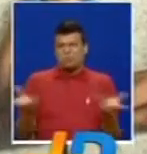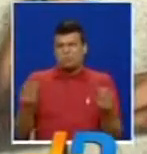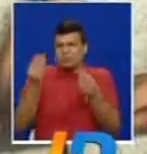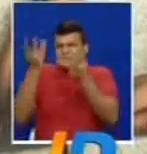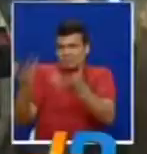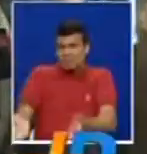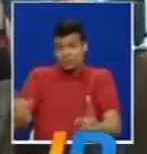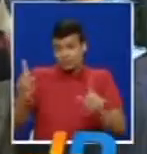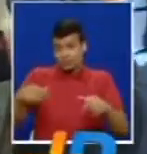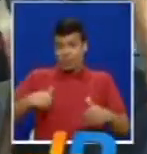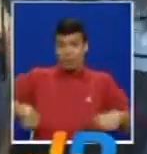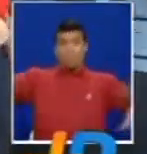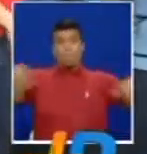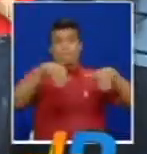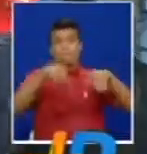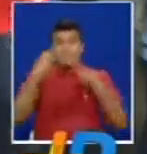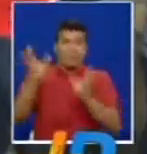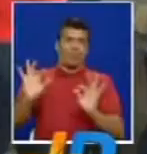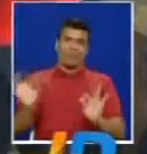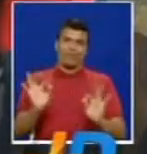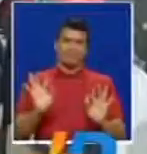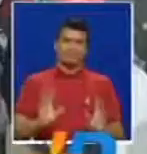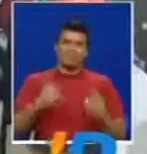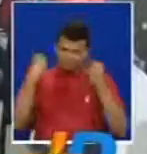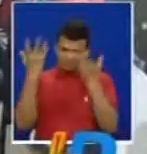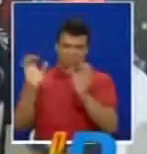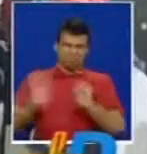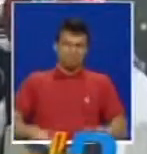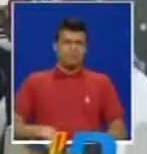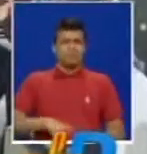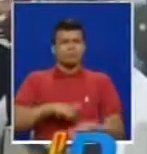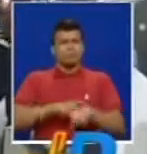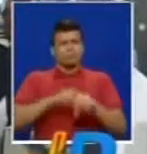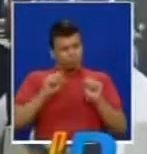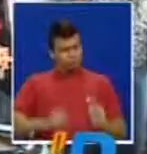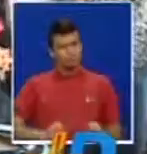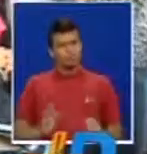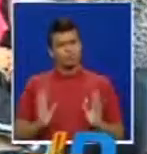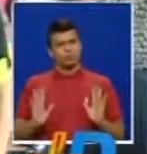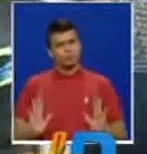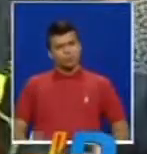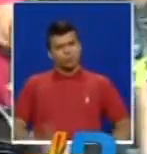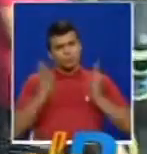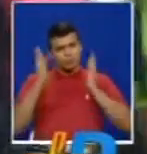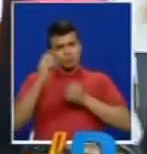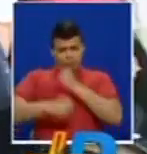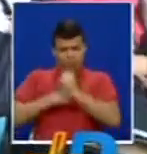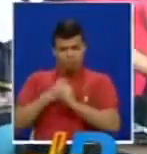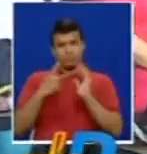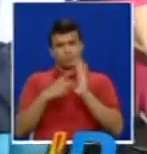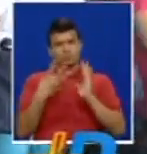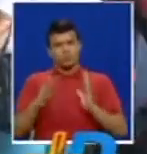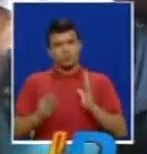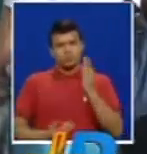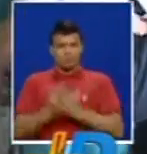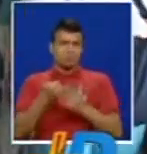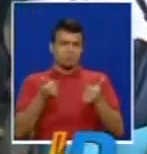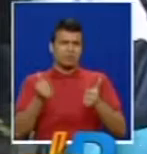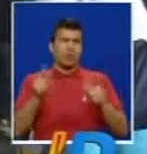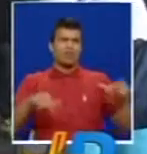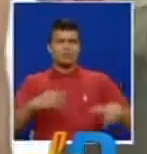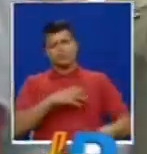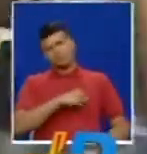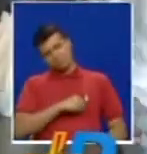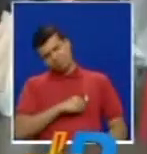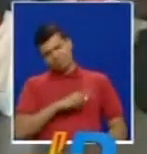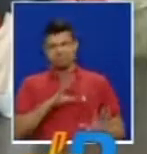van y vacíos. Pese a las adversidades, todos aseguran que este tiempo les permitió recargar energías para el año que empieza. Con una mezcla de nostalgia y